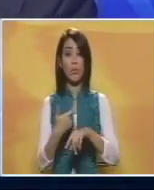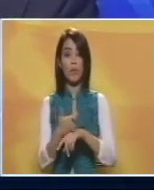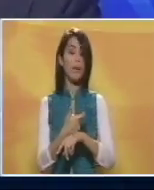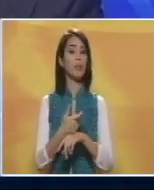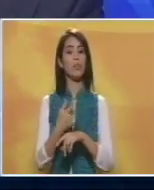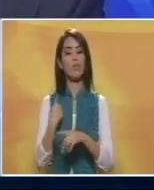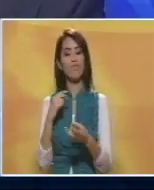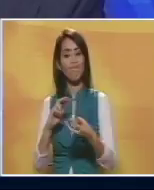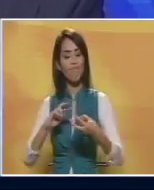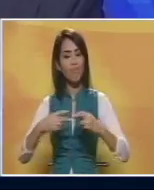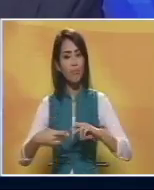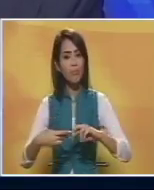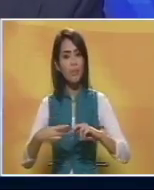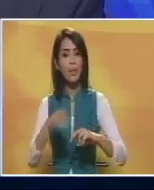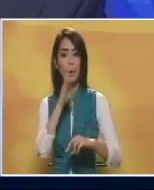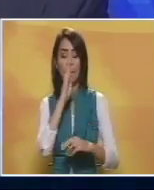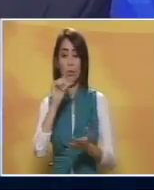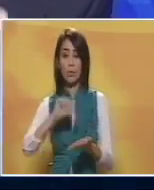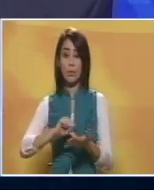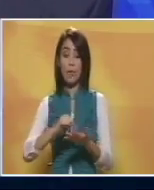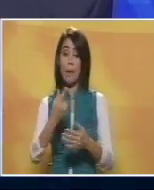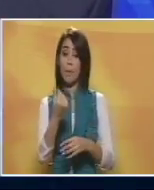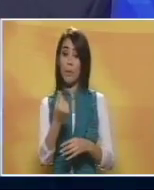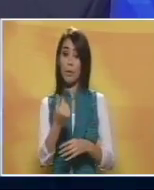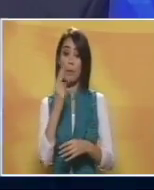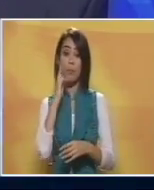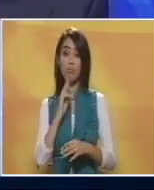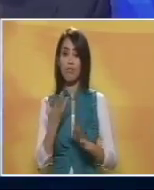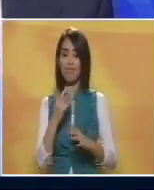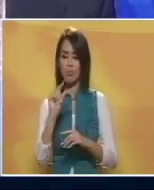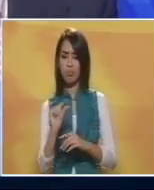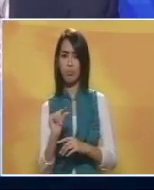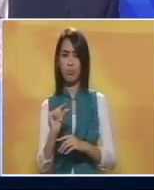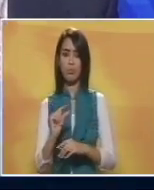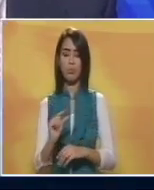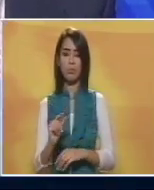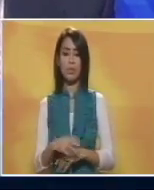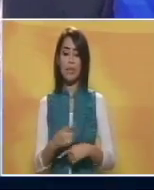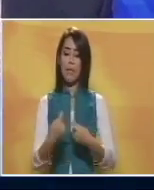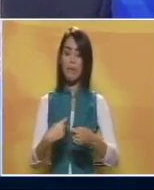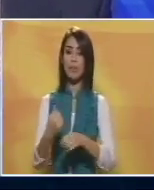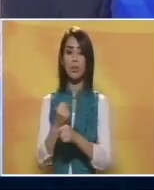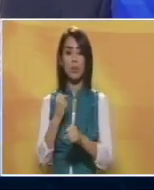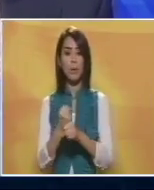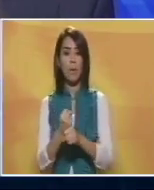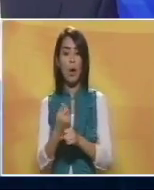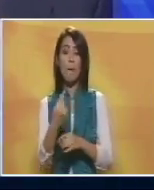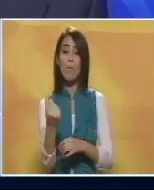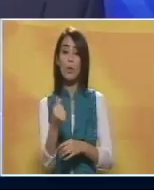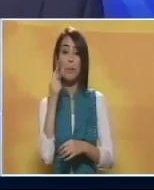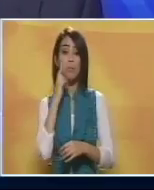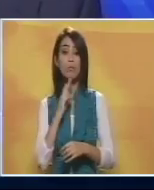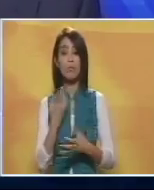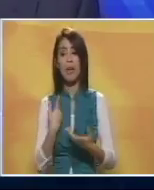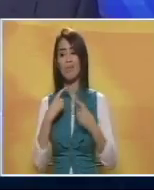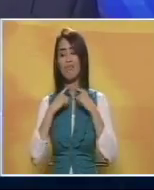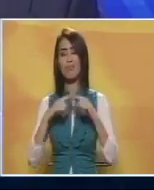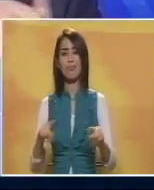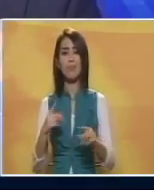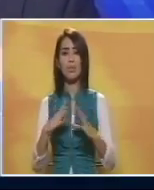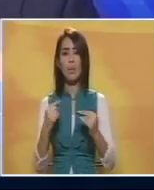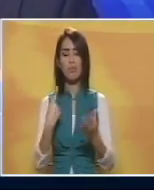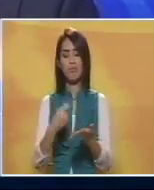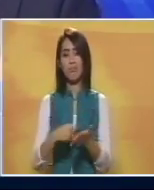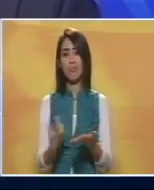obliga a cambiar los dólares en el Banco Central por bolívares a una tasa muy baja y a financiar su operación en bolívares. Ahí pierden toda la rentabilidad.